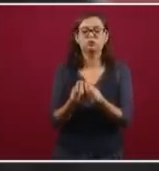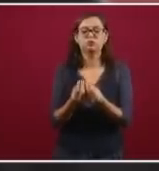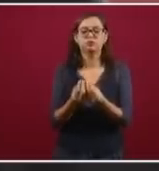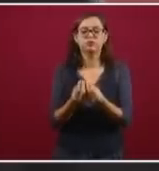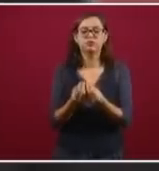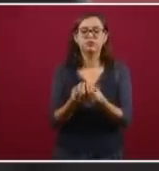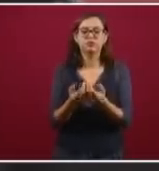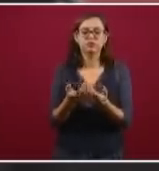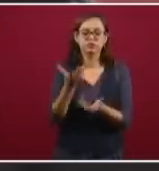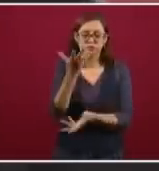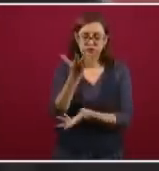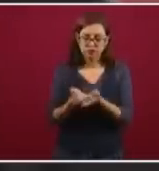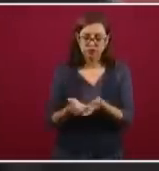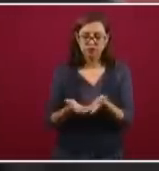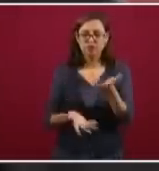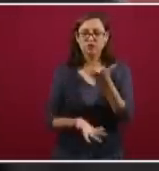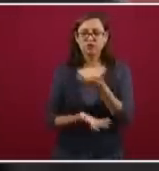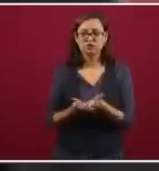se actúe